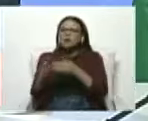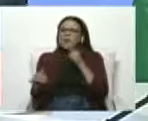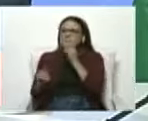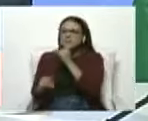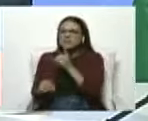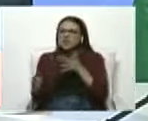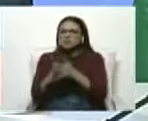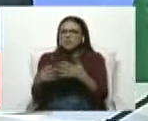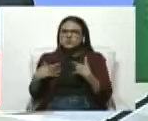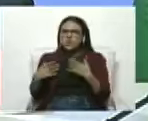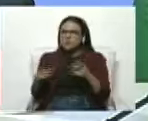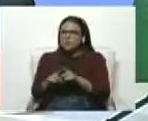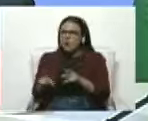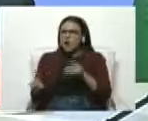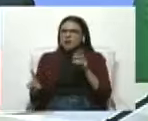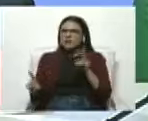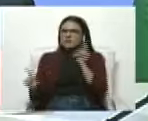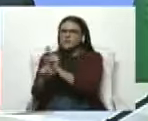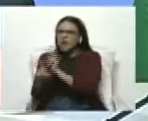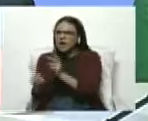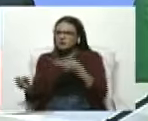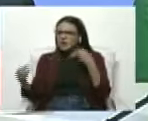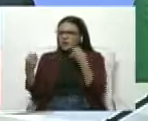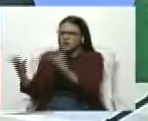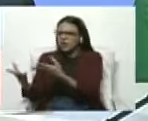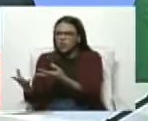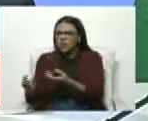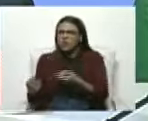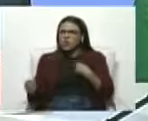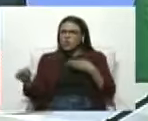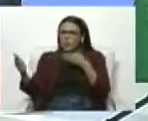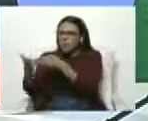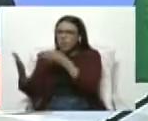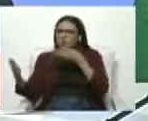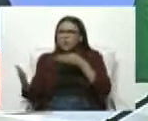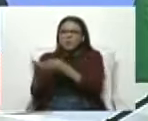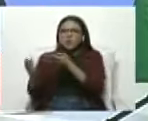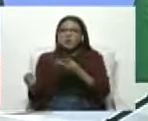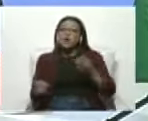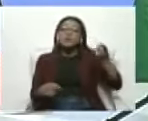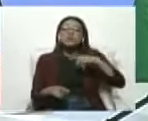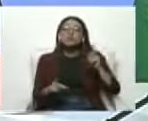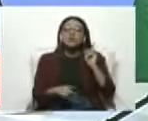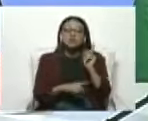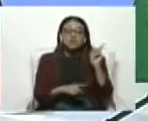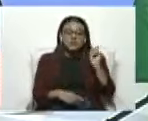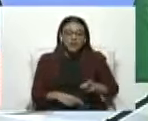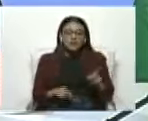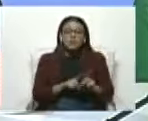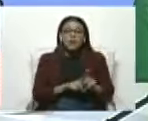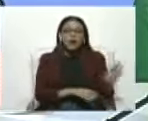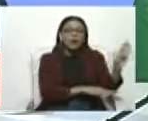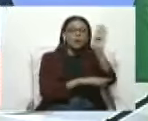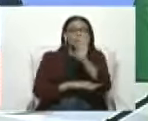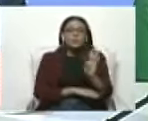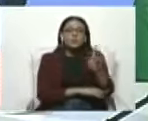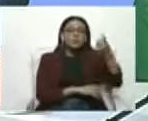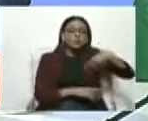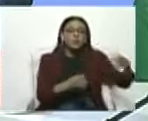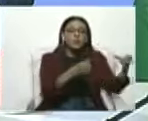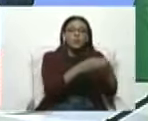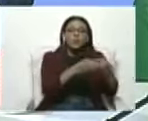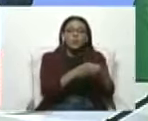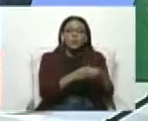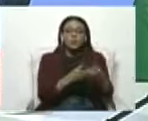Ellos lo hacen con los hermanos de la Fuerza Armada. Ellos lo hacen con movimientos sociales, comienzan a enviarles mensajes de teléfono que usted